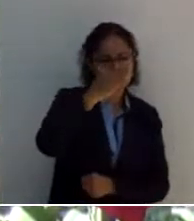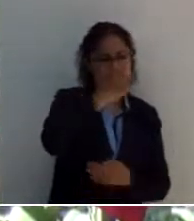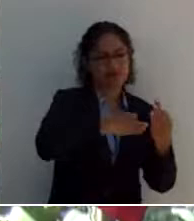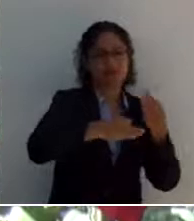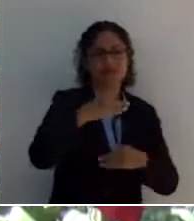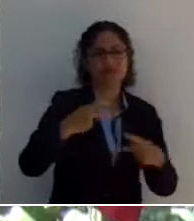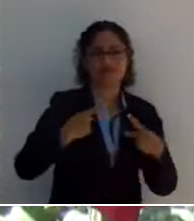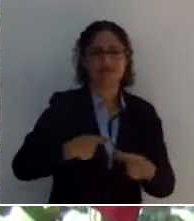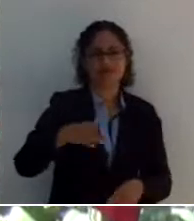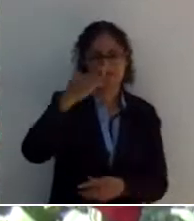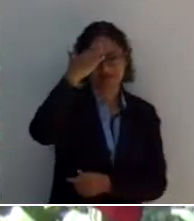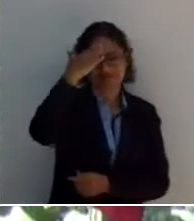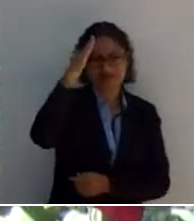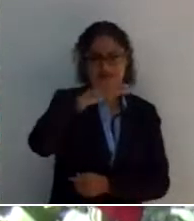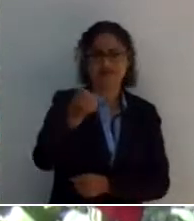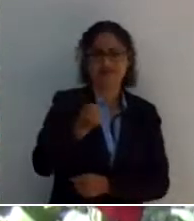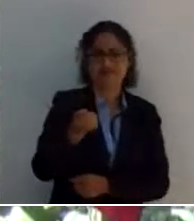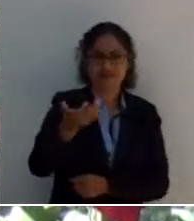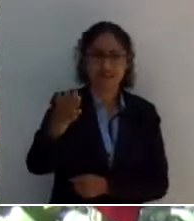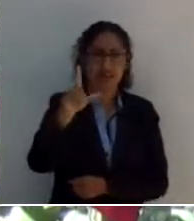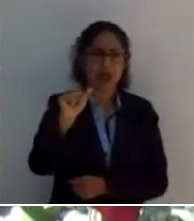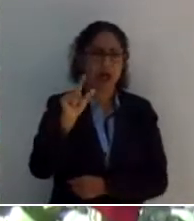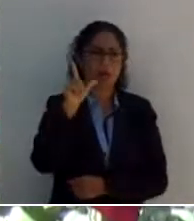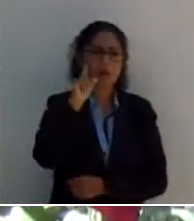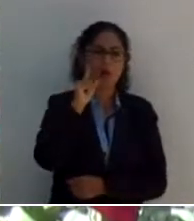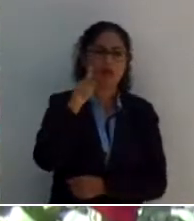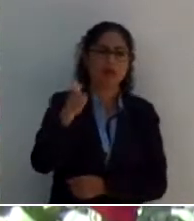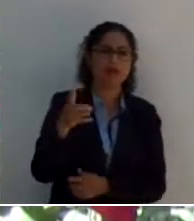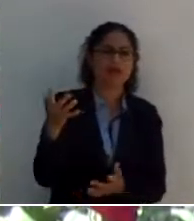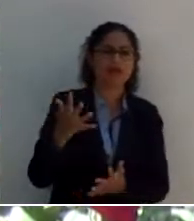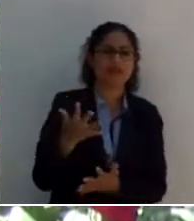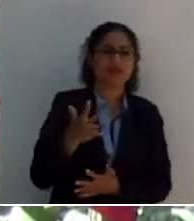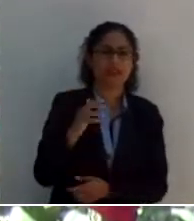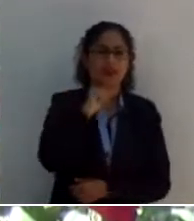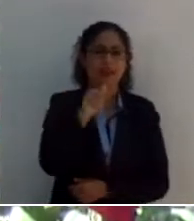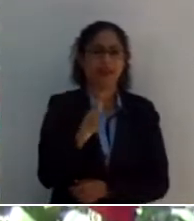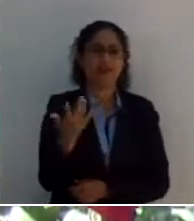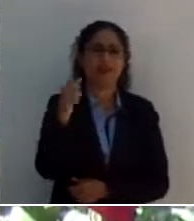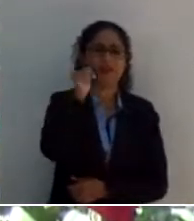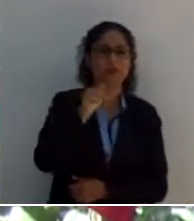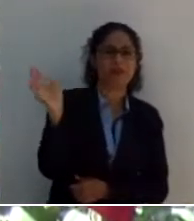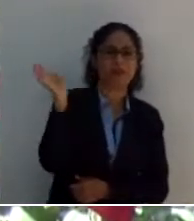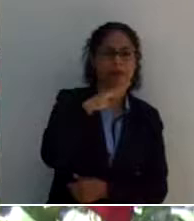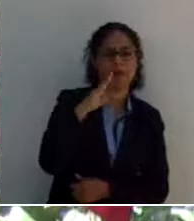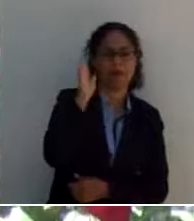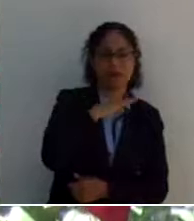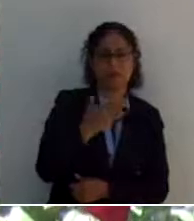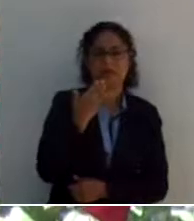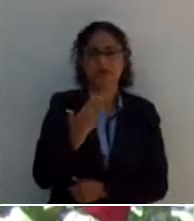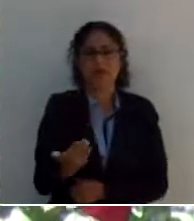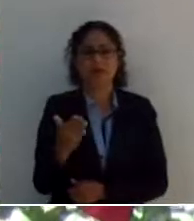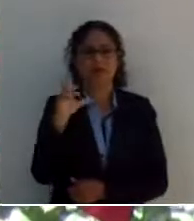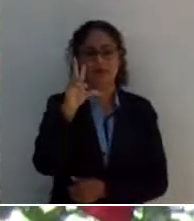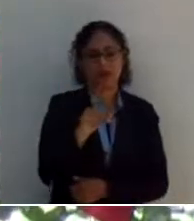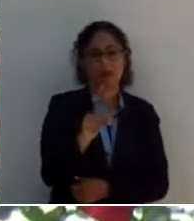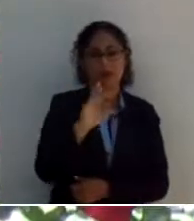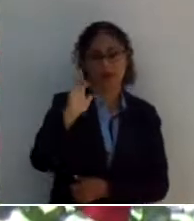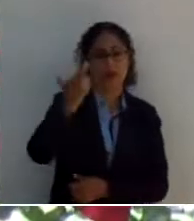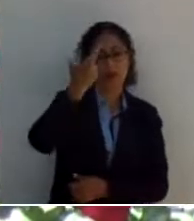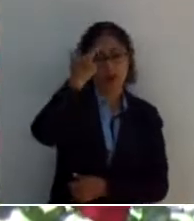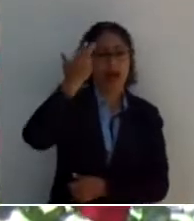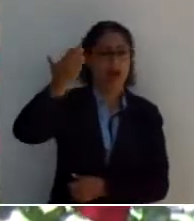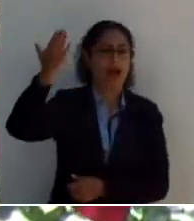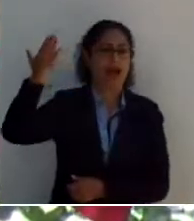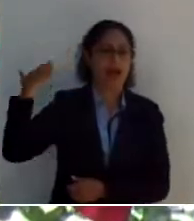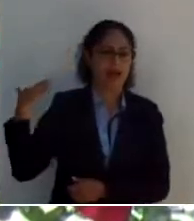policía o la policía no ha sido buena. Recordarán ustedes que incluso cuando